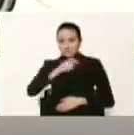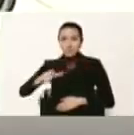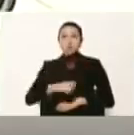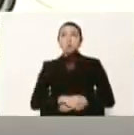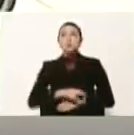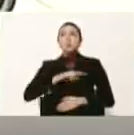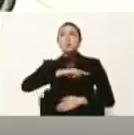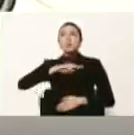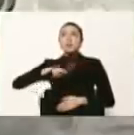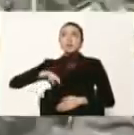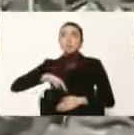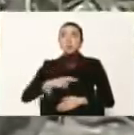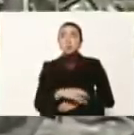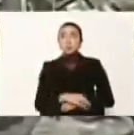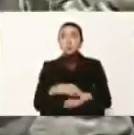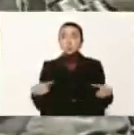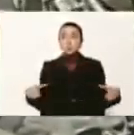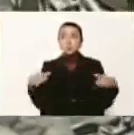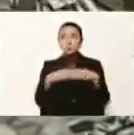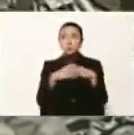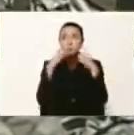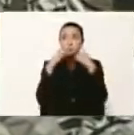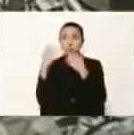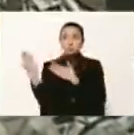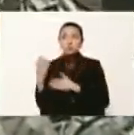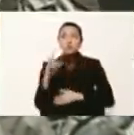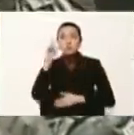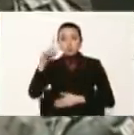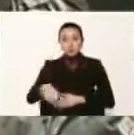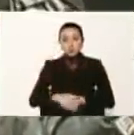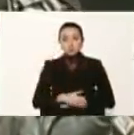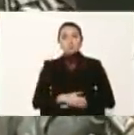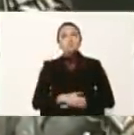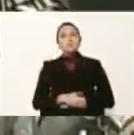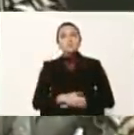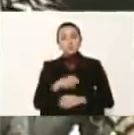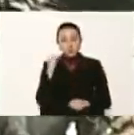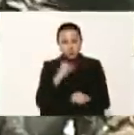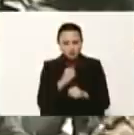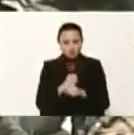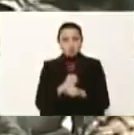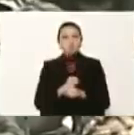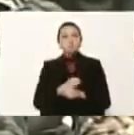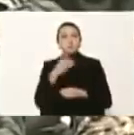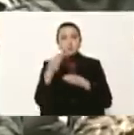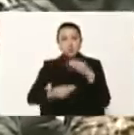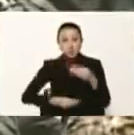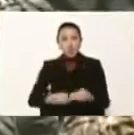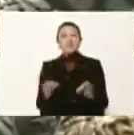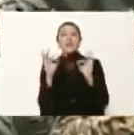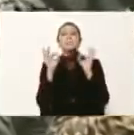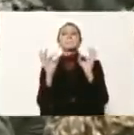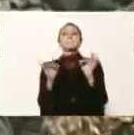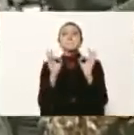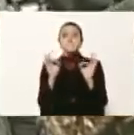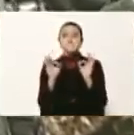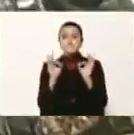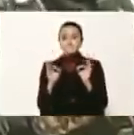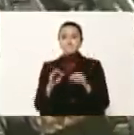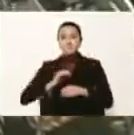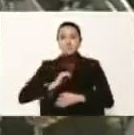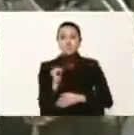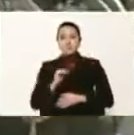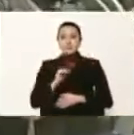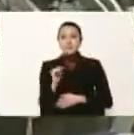nuestro UOTE, la Unidad de Operaciones Tácticas Especiales de nuestra Policía